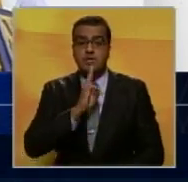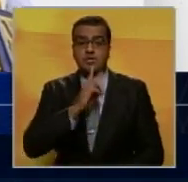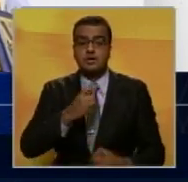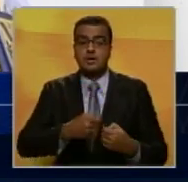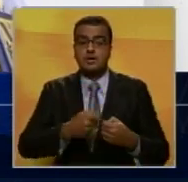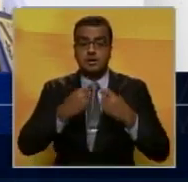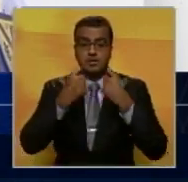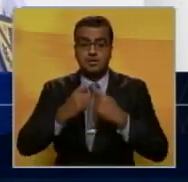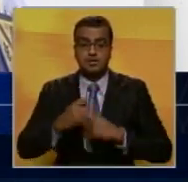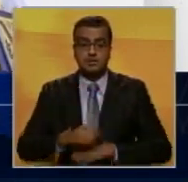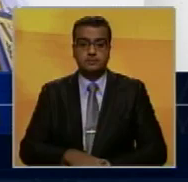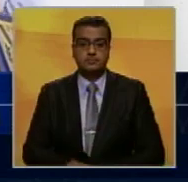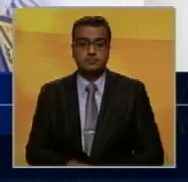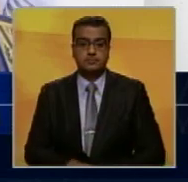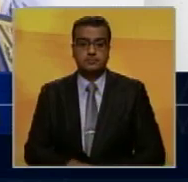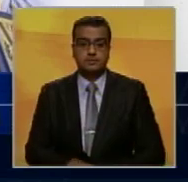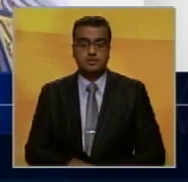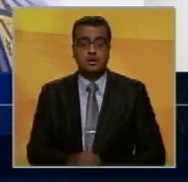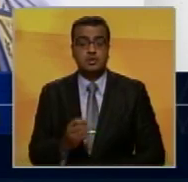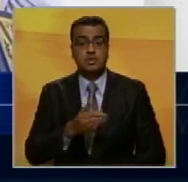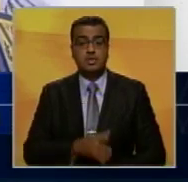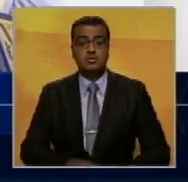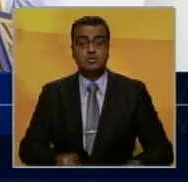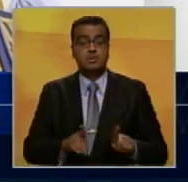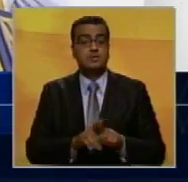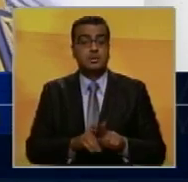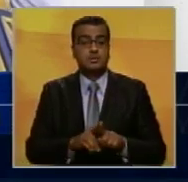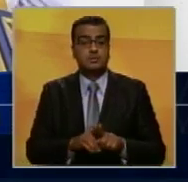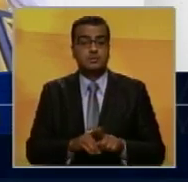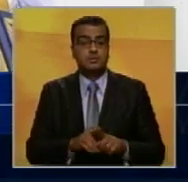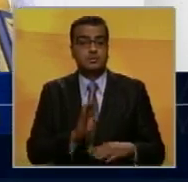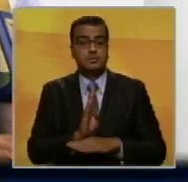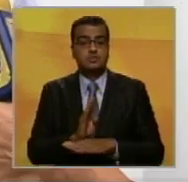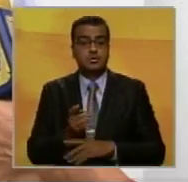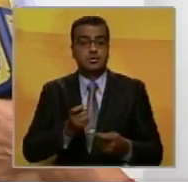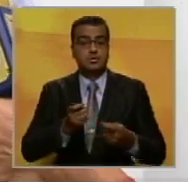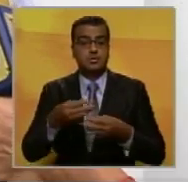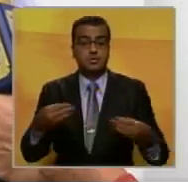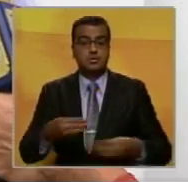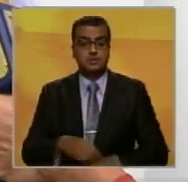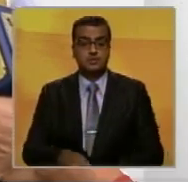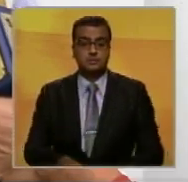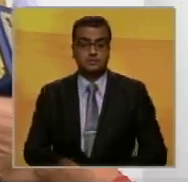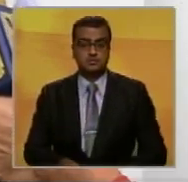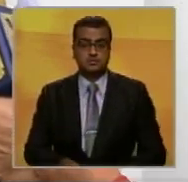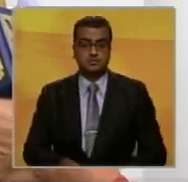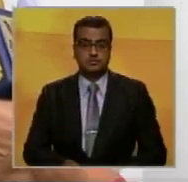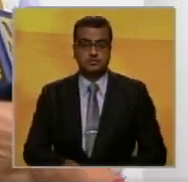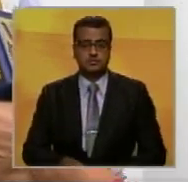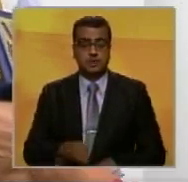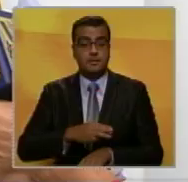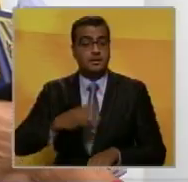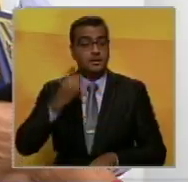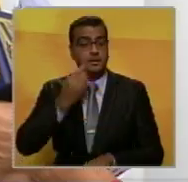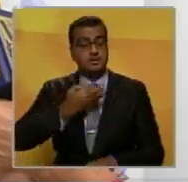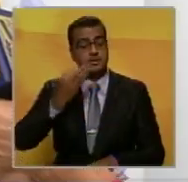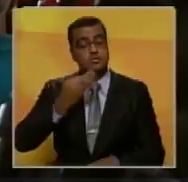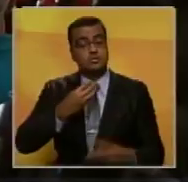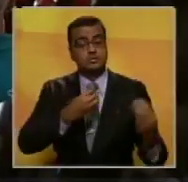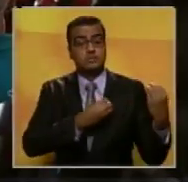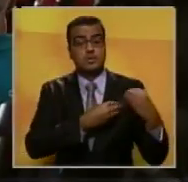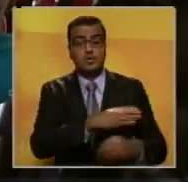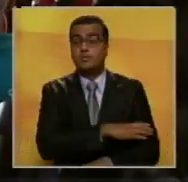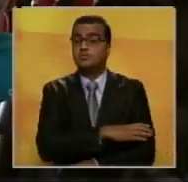gases lacrimógenos. Es lo único que está utilizando nuestra Fuerza de Seguridad y Orden Público. La ministra Varela asegura que los líderes